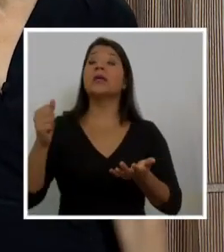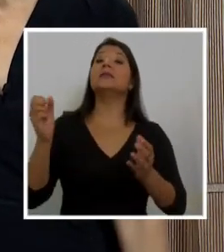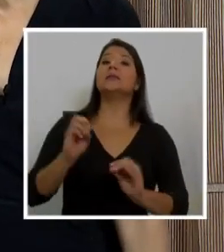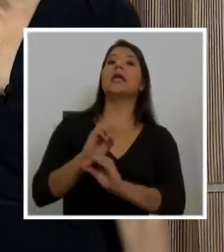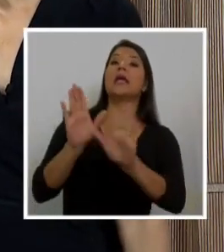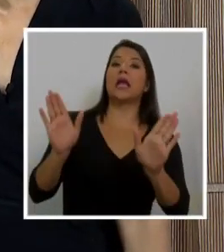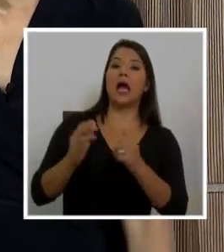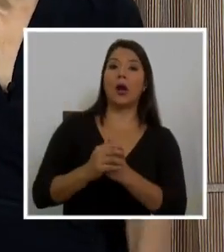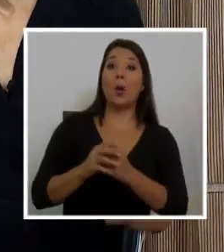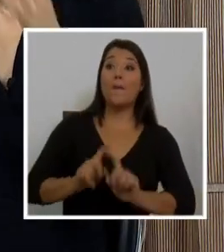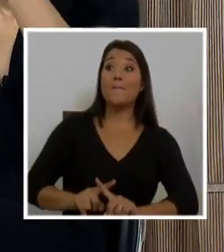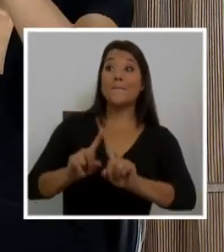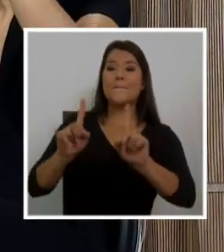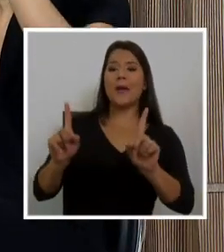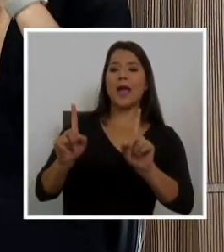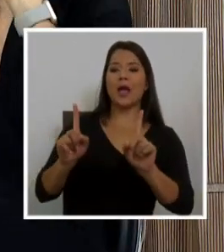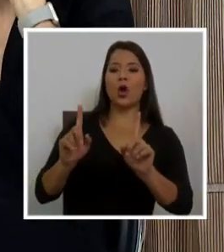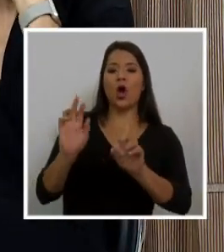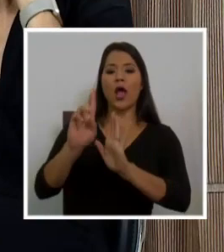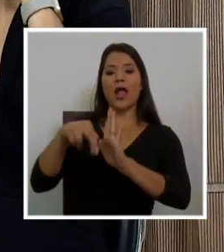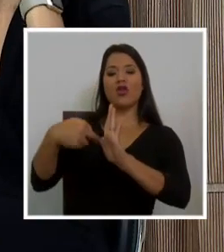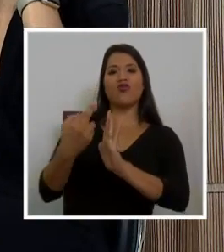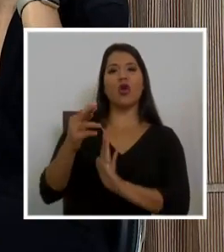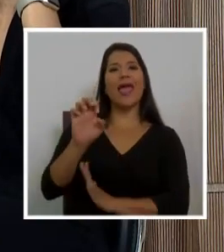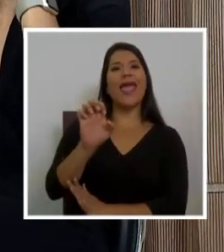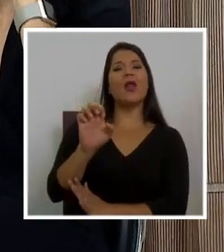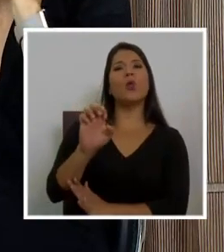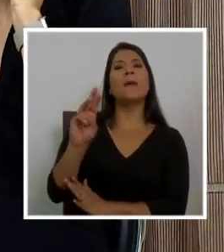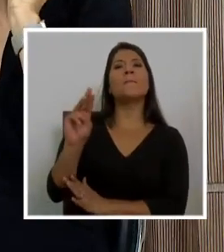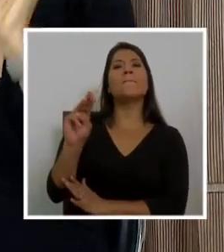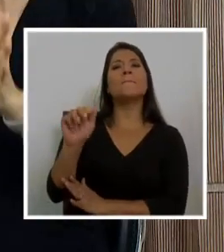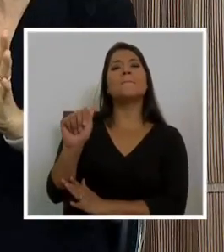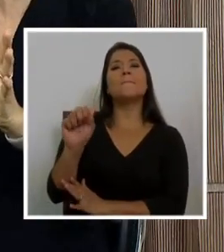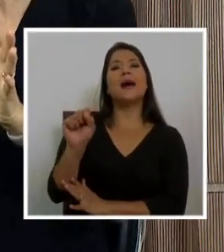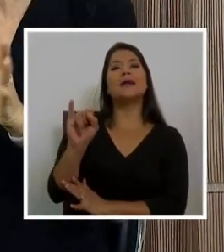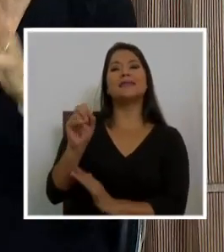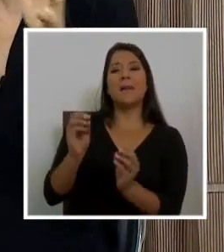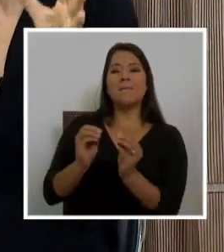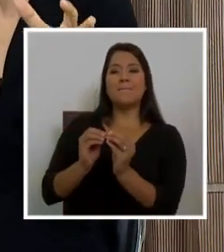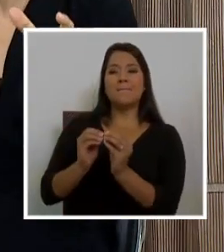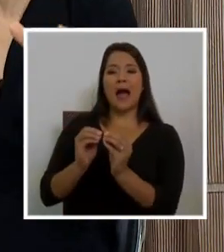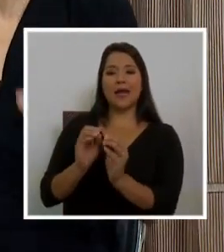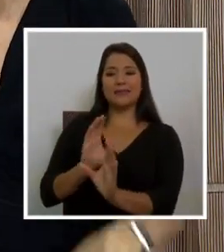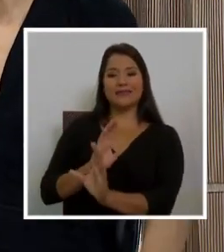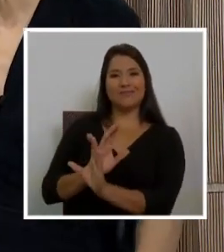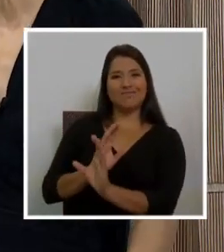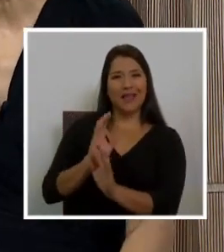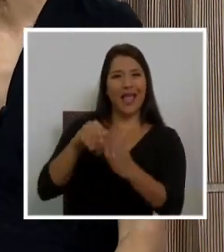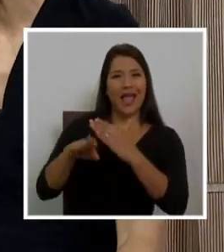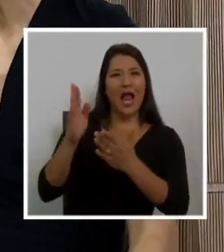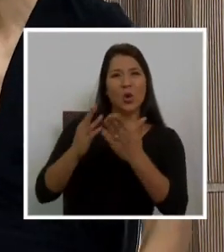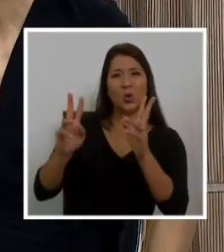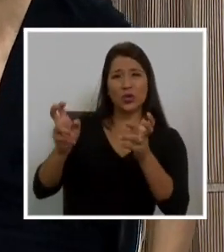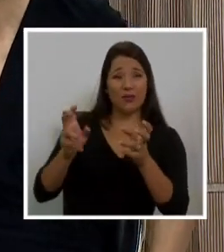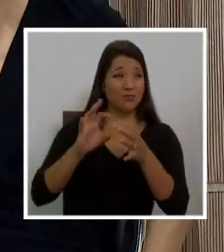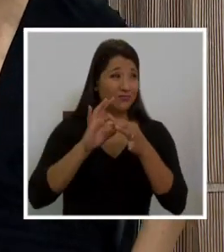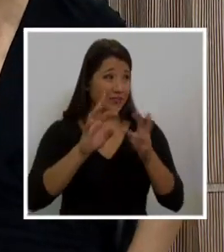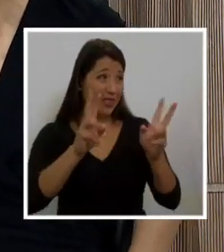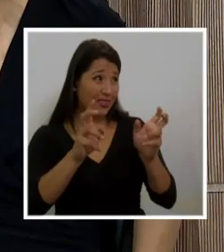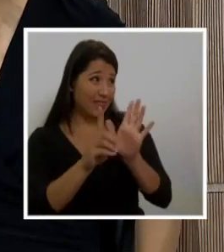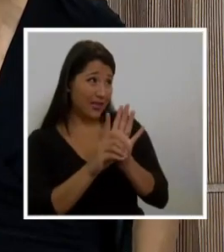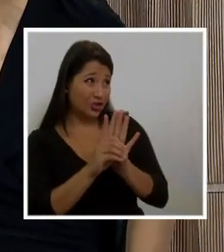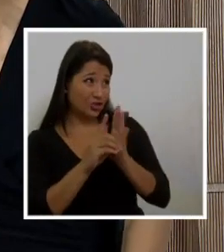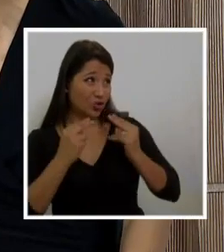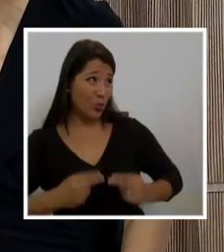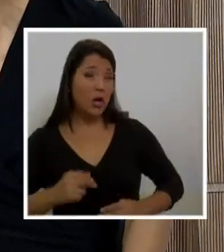La posición de Erwin Macís es más conservadora en muchos temas que el Los temas país pareciera... que le llamamos de derechos humanos. De derechos humanos, pero también de